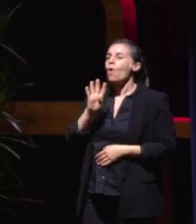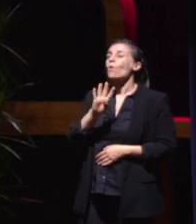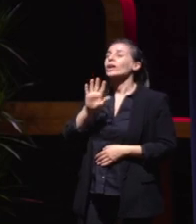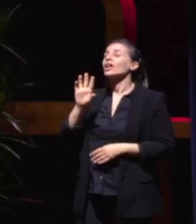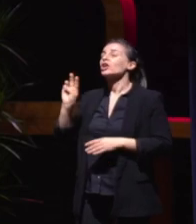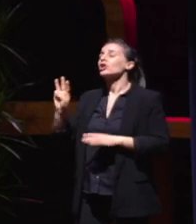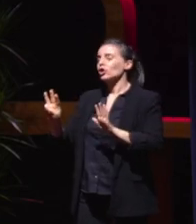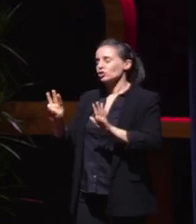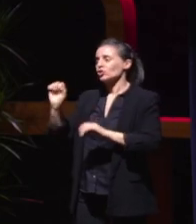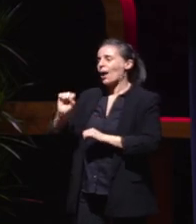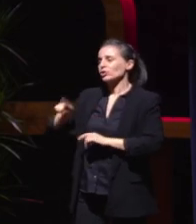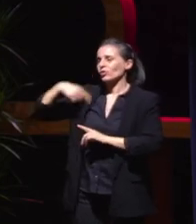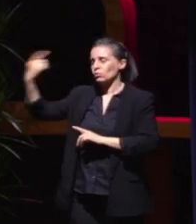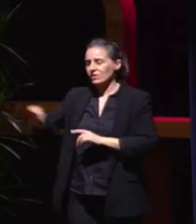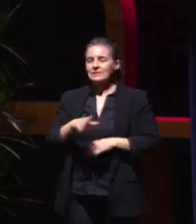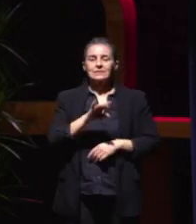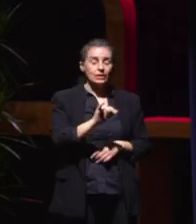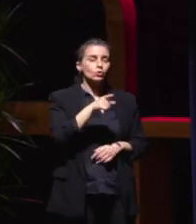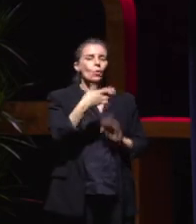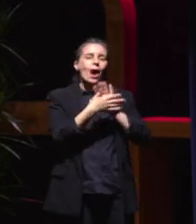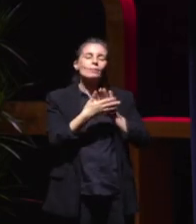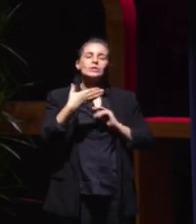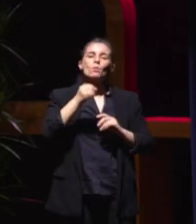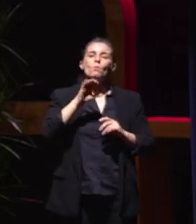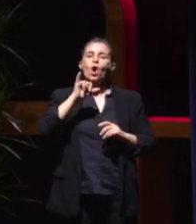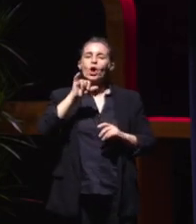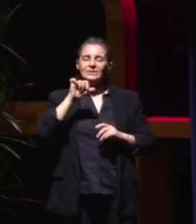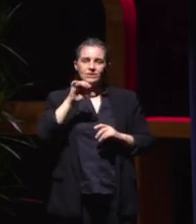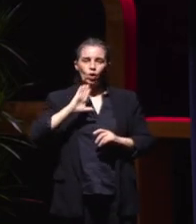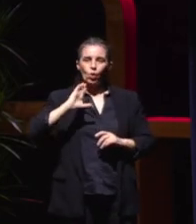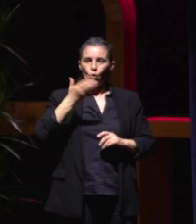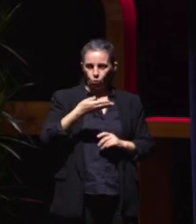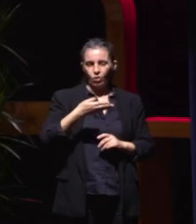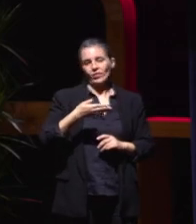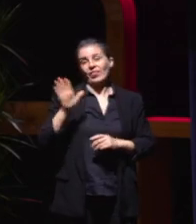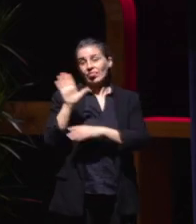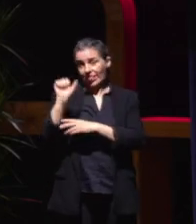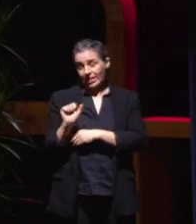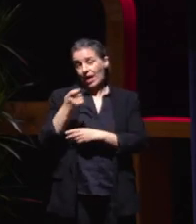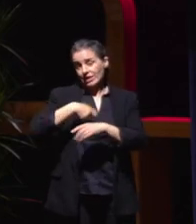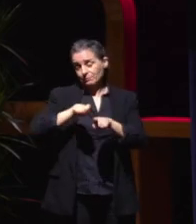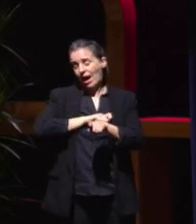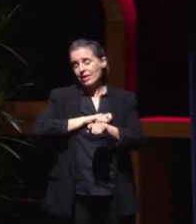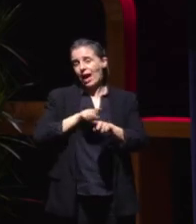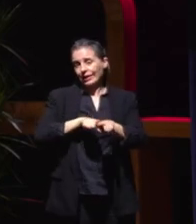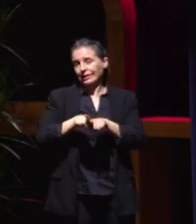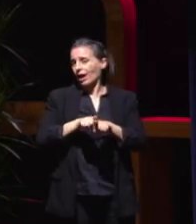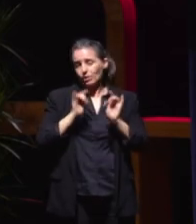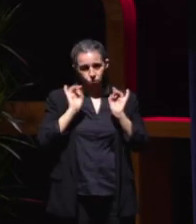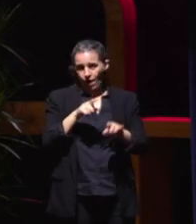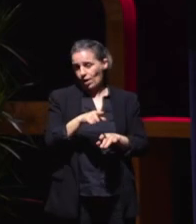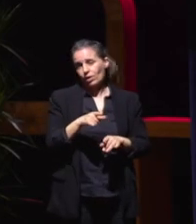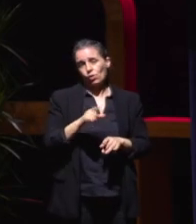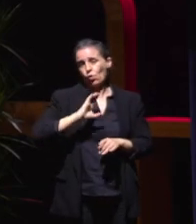y precisamente que hablas además de los Boys Club y el cine en España ha sido un la crítica de cine o sea garci y sus amigos